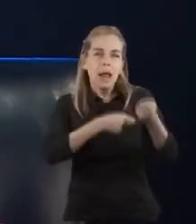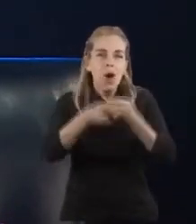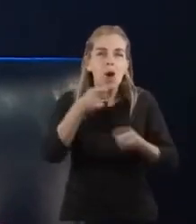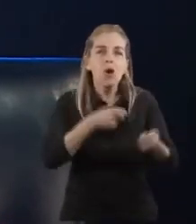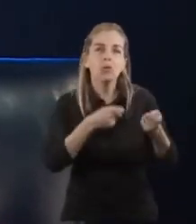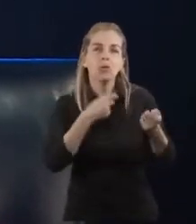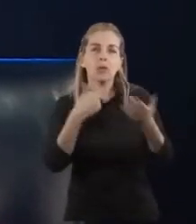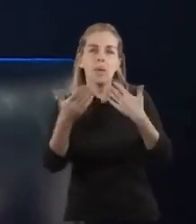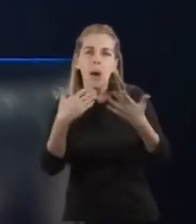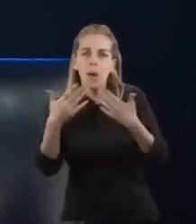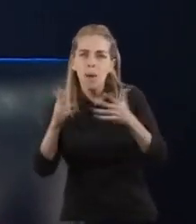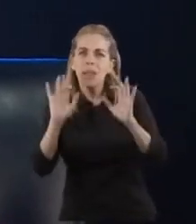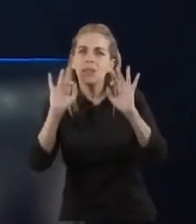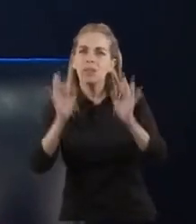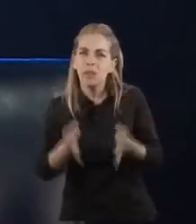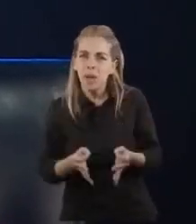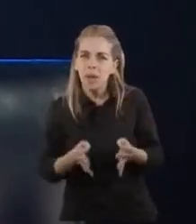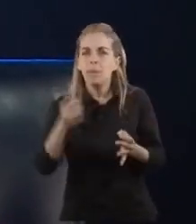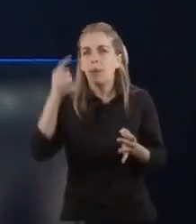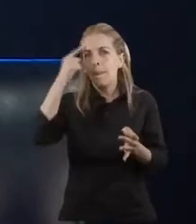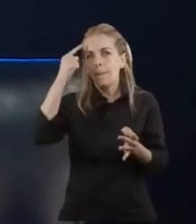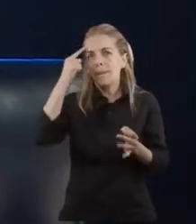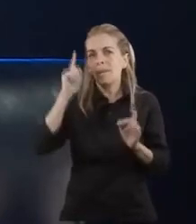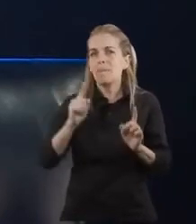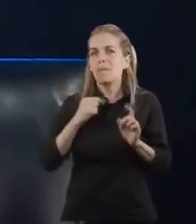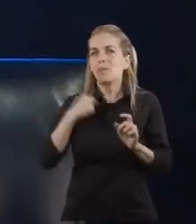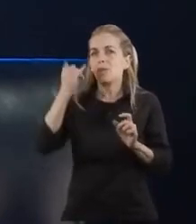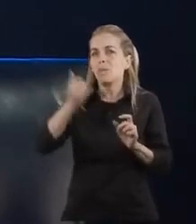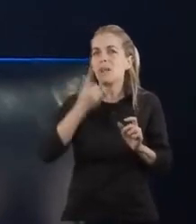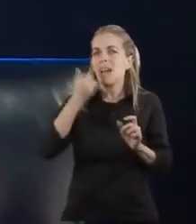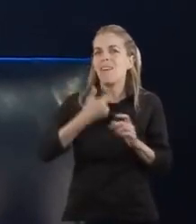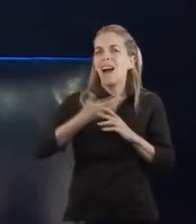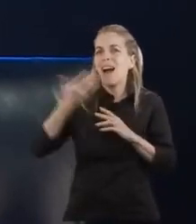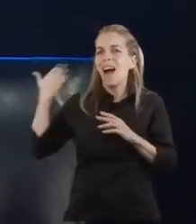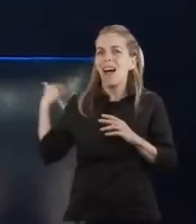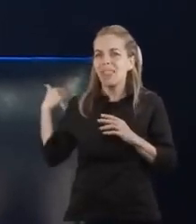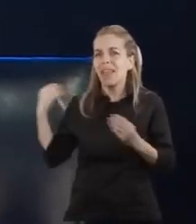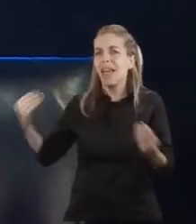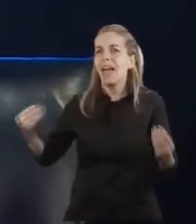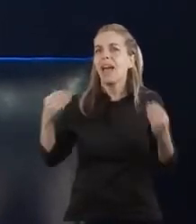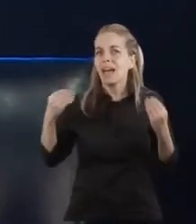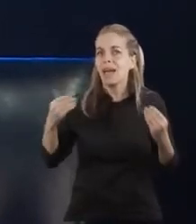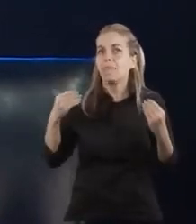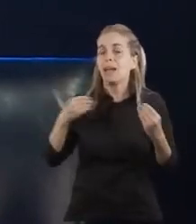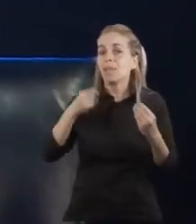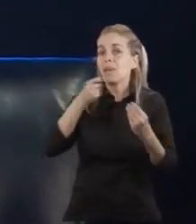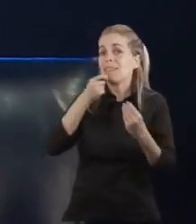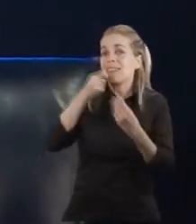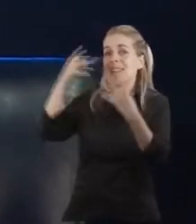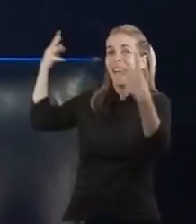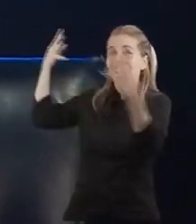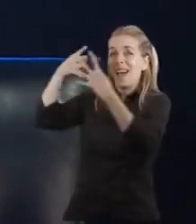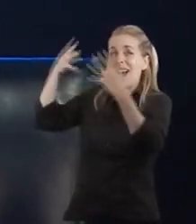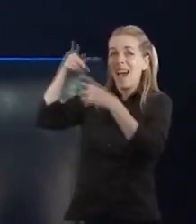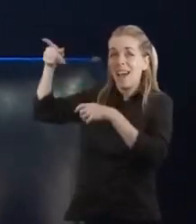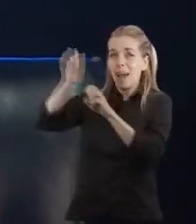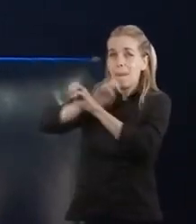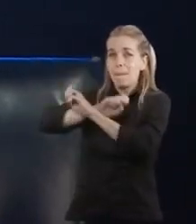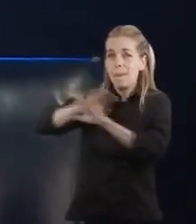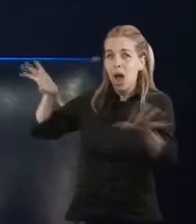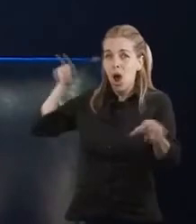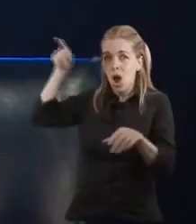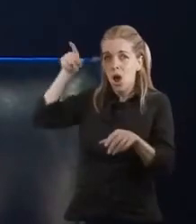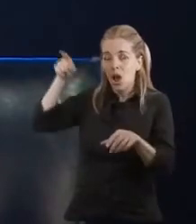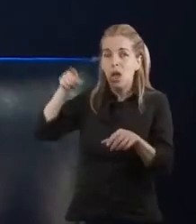tenemos que tener en cuenta esto que yo decía con anterioridad cuando la guerra se siga profundizando y la presión